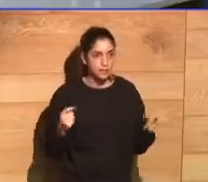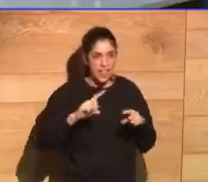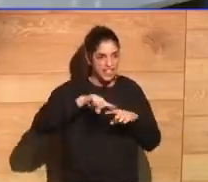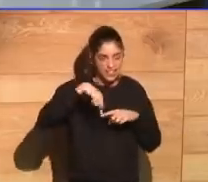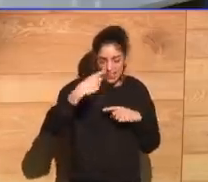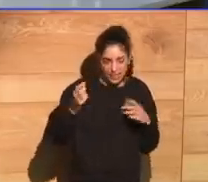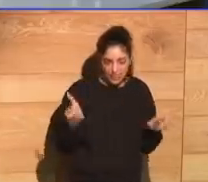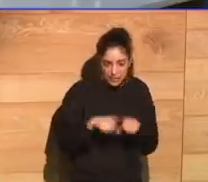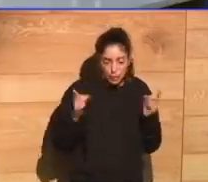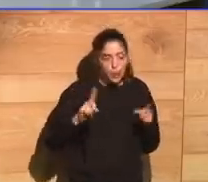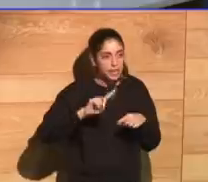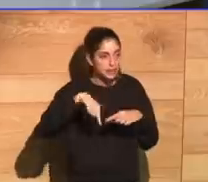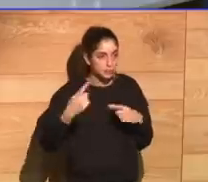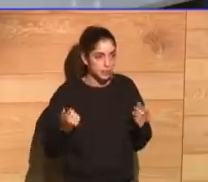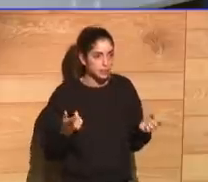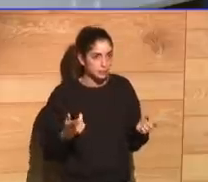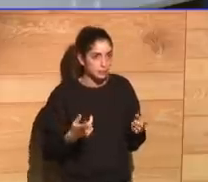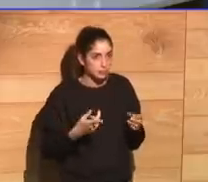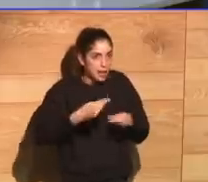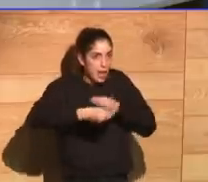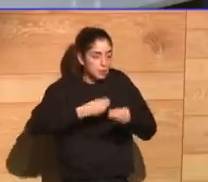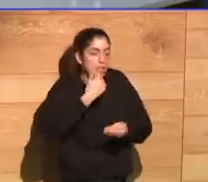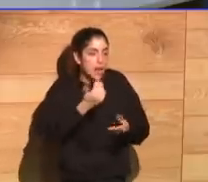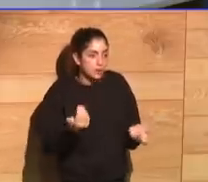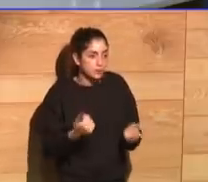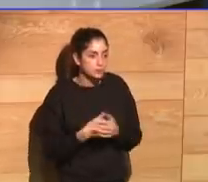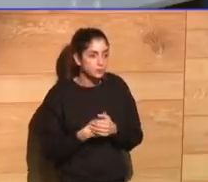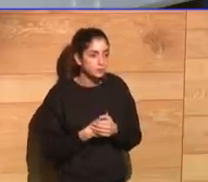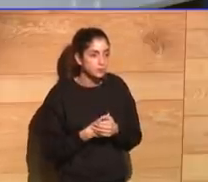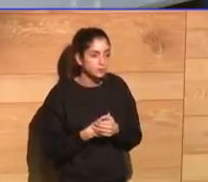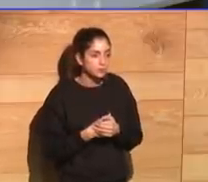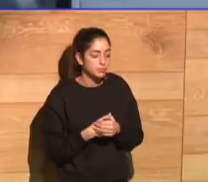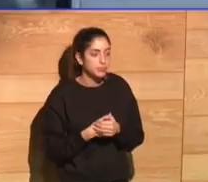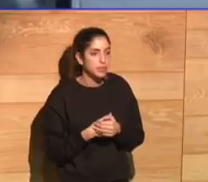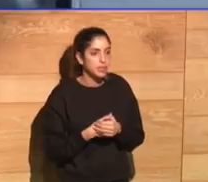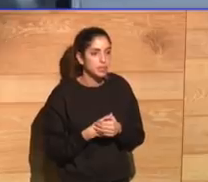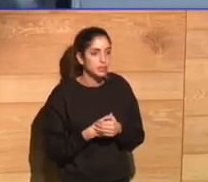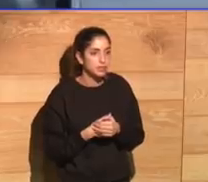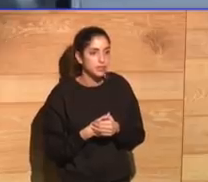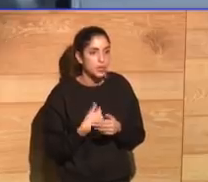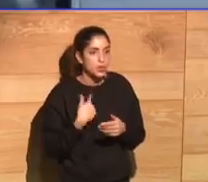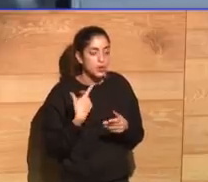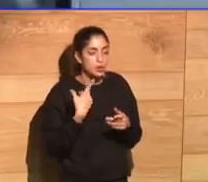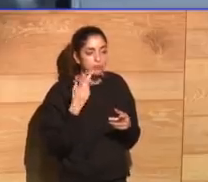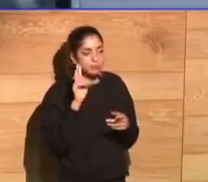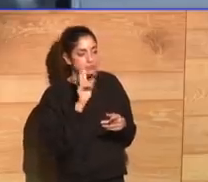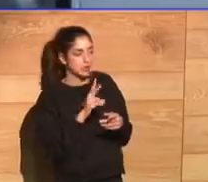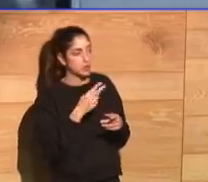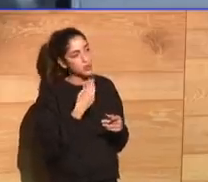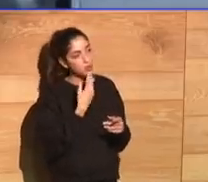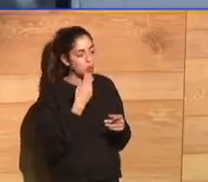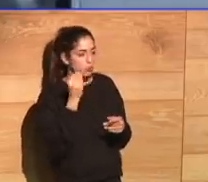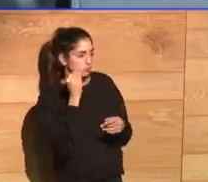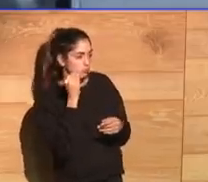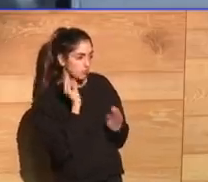con Juan. ¿Vosotros qué opináis de la segunda, por cierto? A día de hoy. Porque yo la veo mucho más tontorrona a día de hoy. Sí, lo